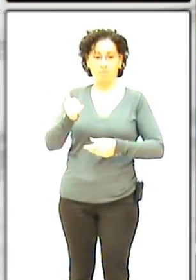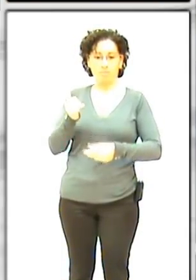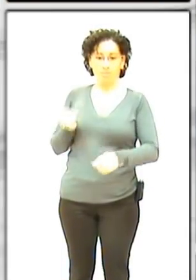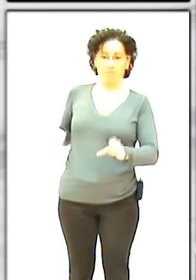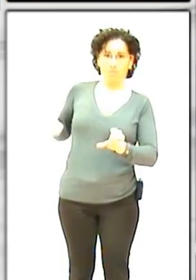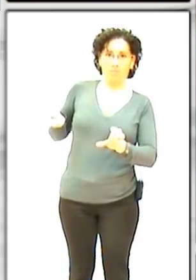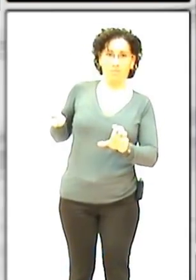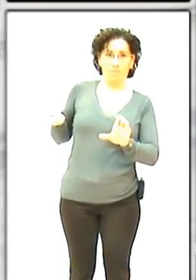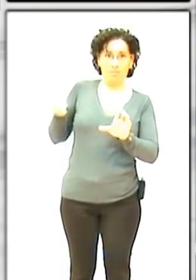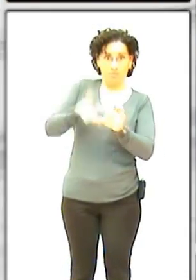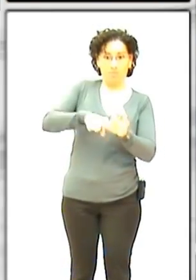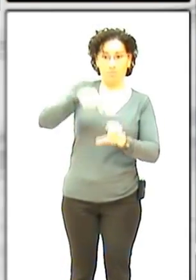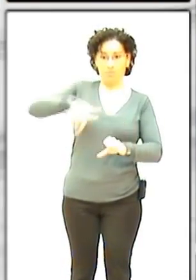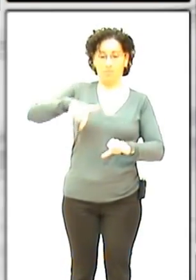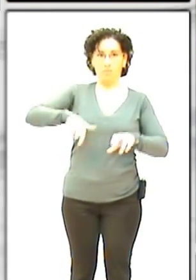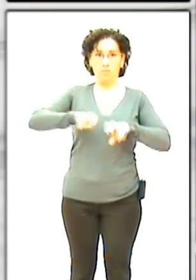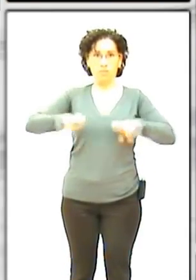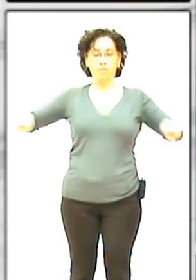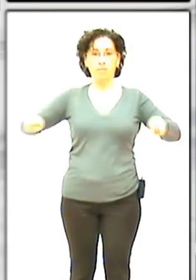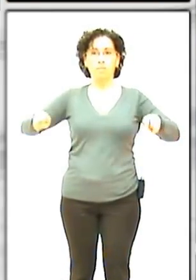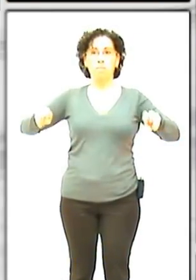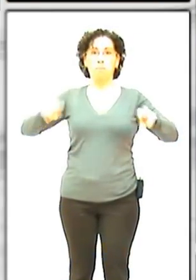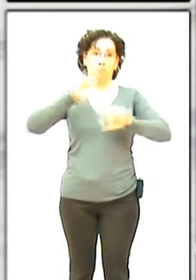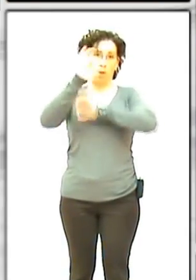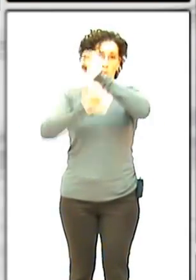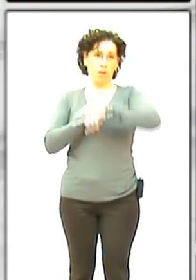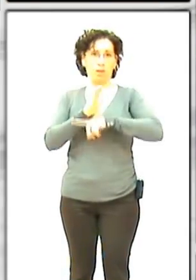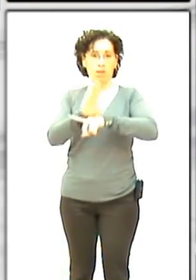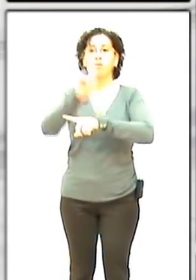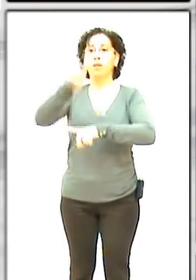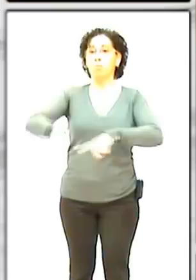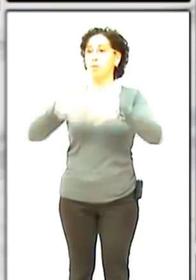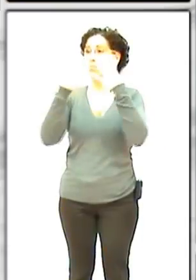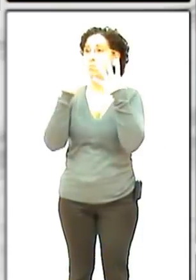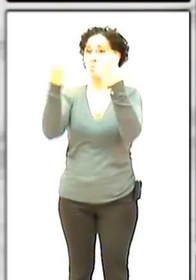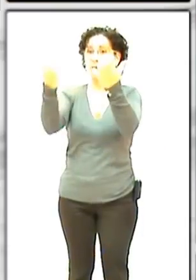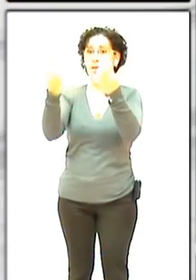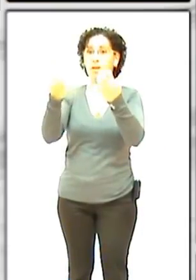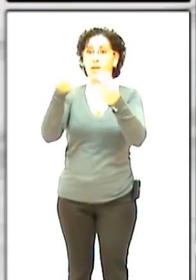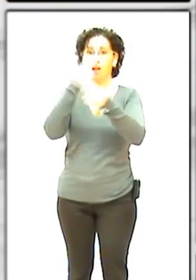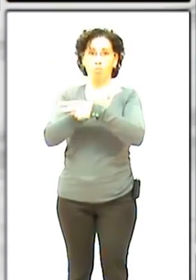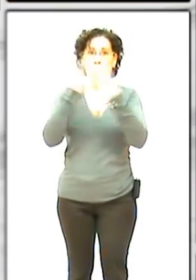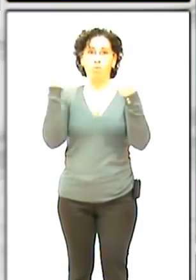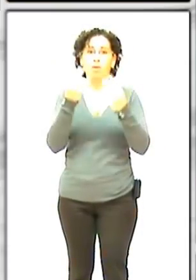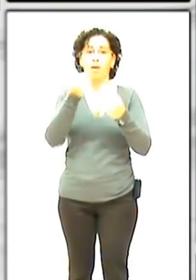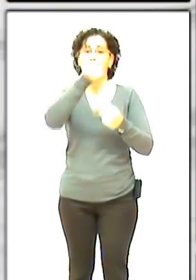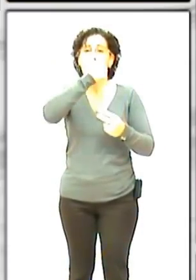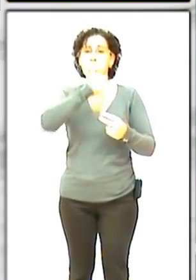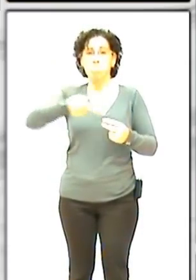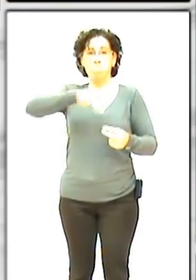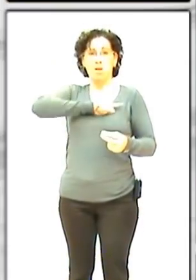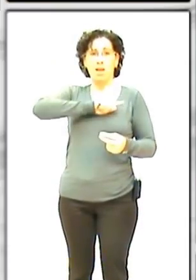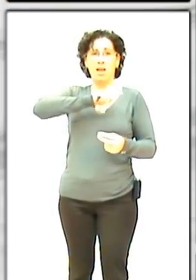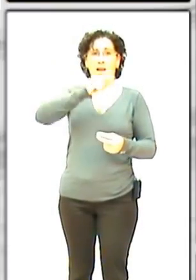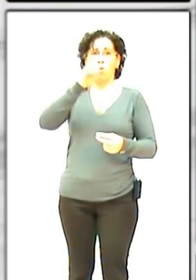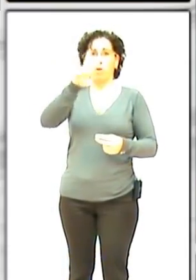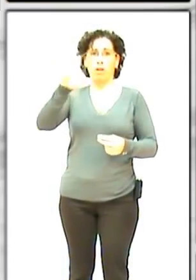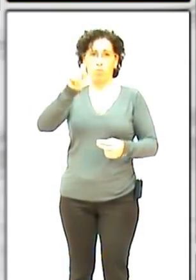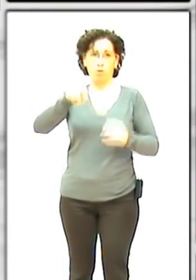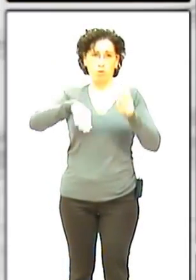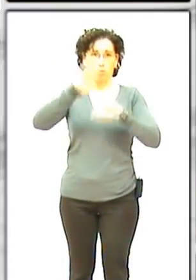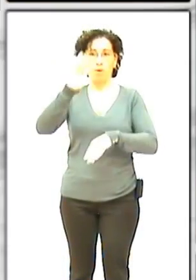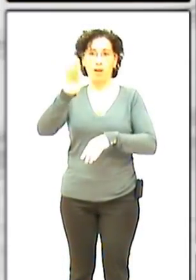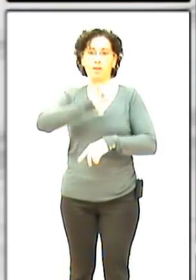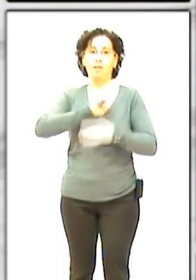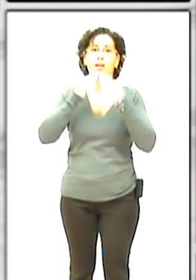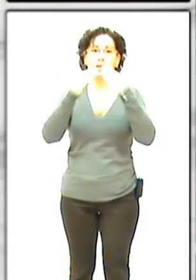por los organismos que representáis en formar parte de esta mesa. Agradeceros al público que habéis estado aquí aguantándonos durante casi 3/4 de hora, algo más quizá, y